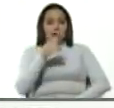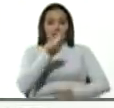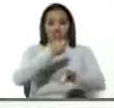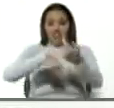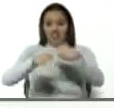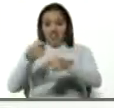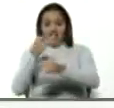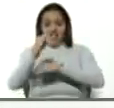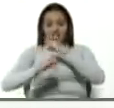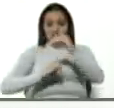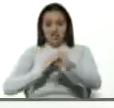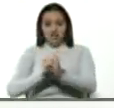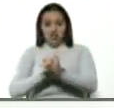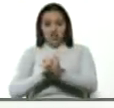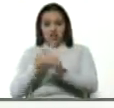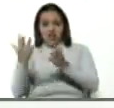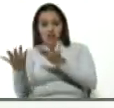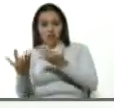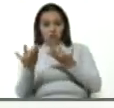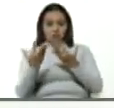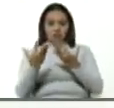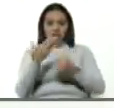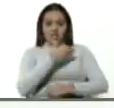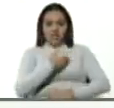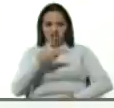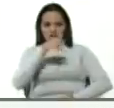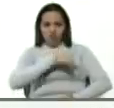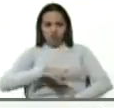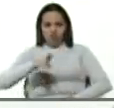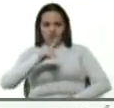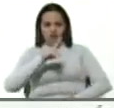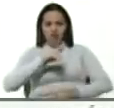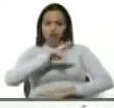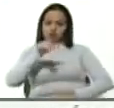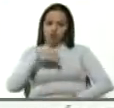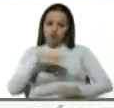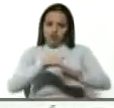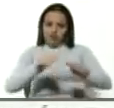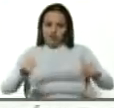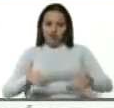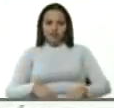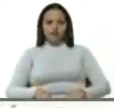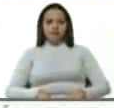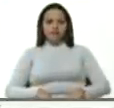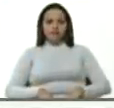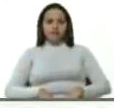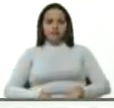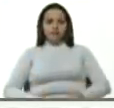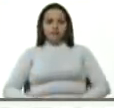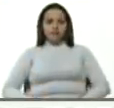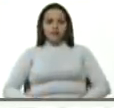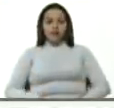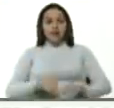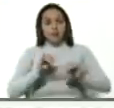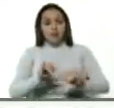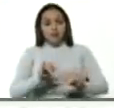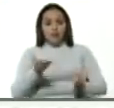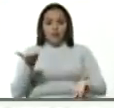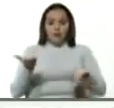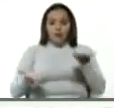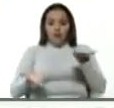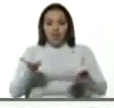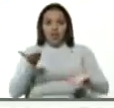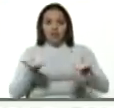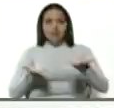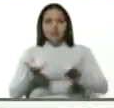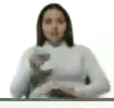que trafican drogas y tratan de usar nuestro territorio. En tal sentido, el balance ha sido